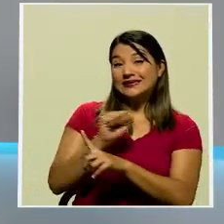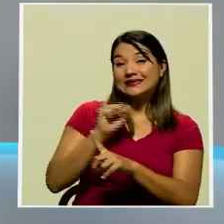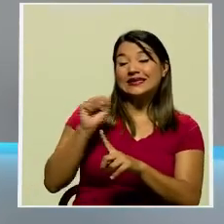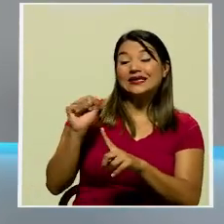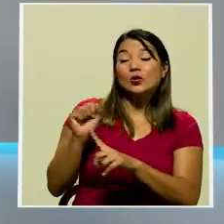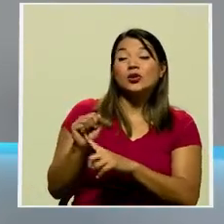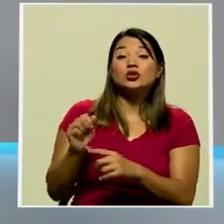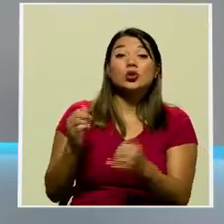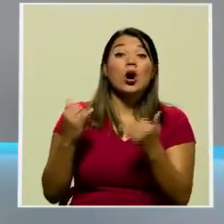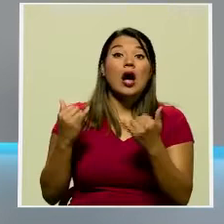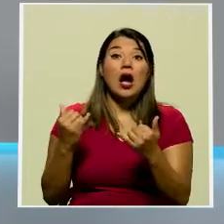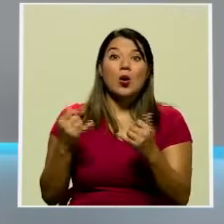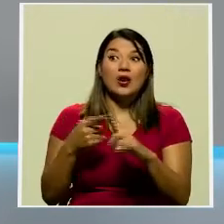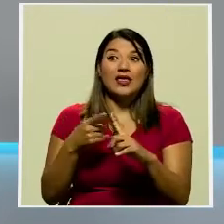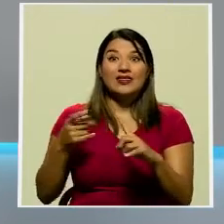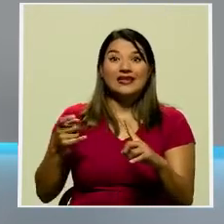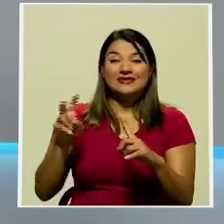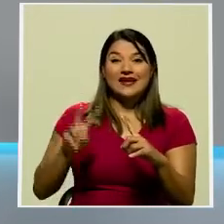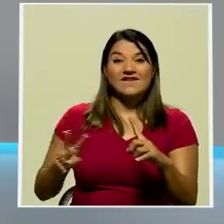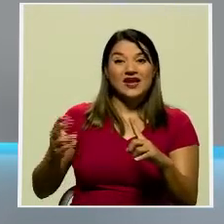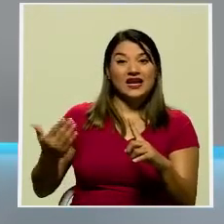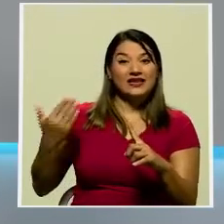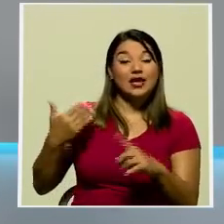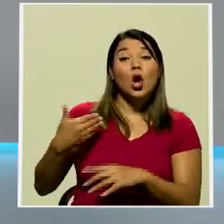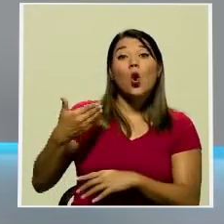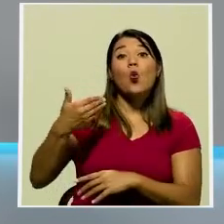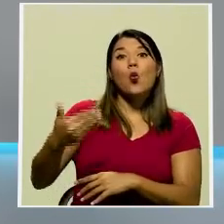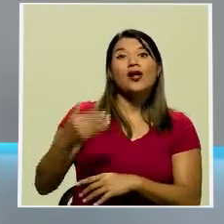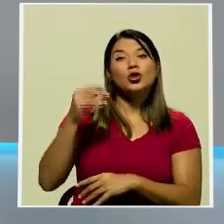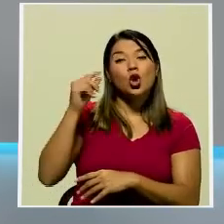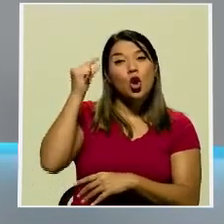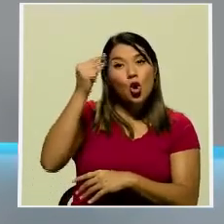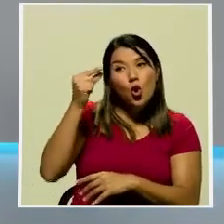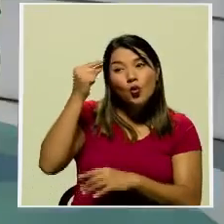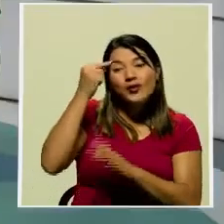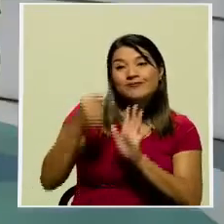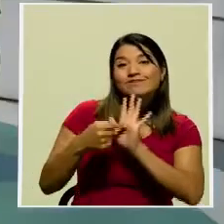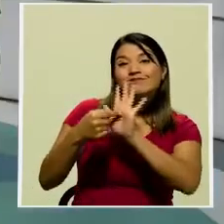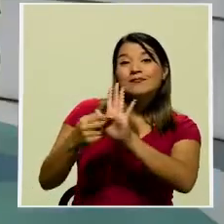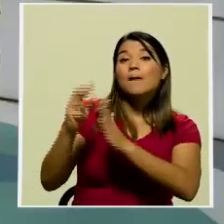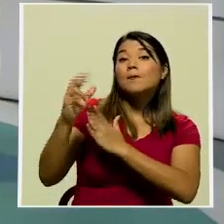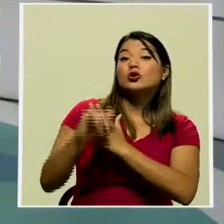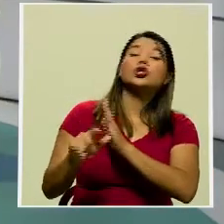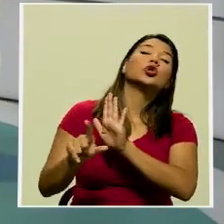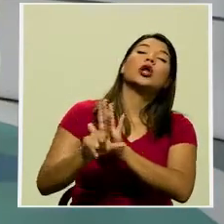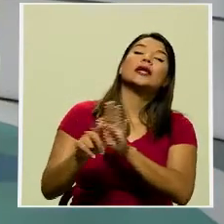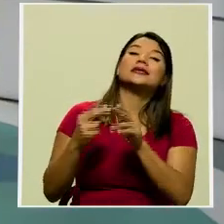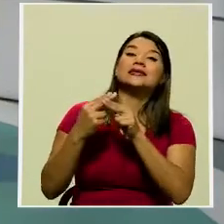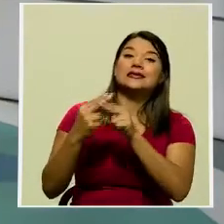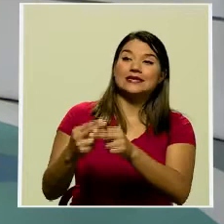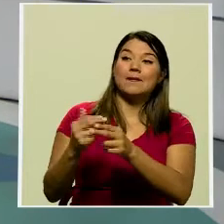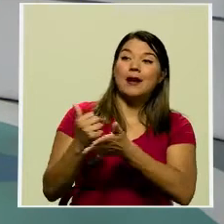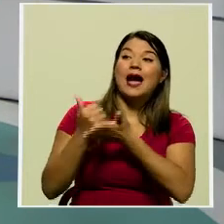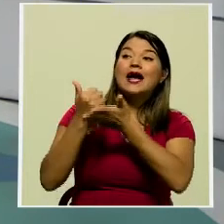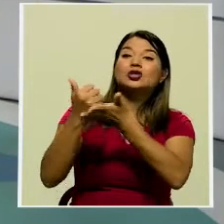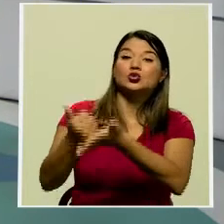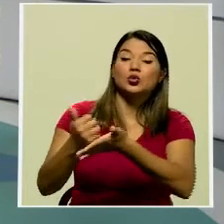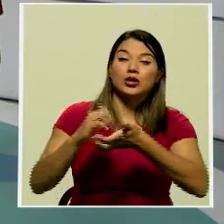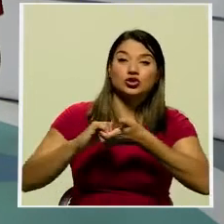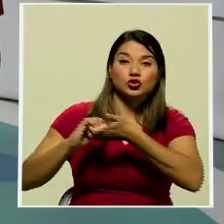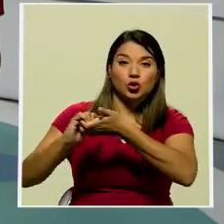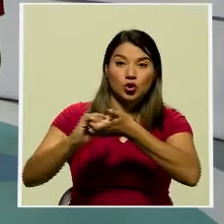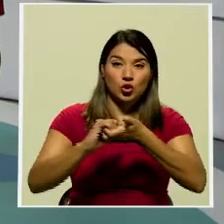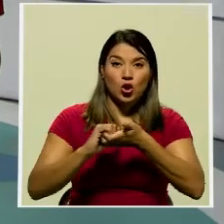planteado desde el viernes anterior, cuando el gobierno presentó este proyecto de ley denominado Aporte Solidario y Temporal sobre la Utilidad de las